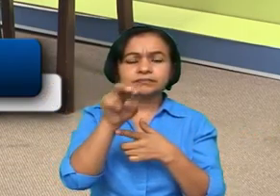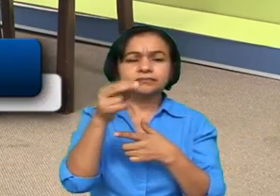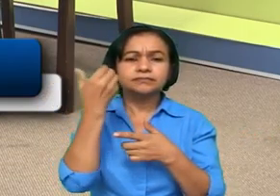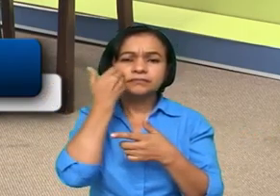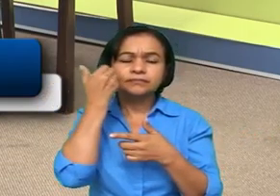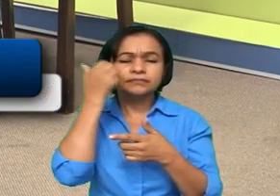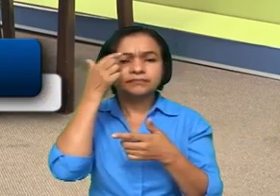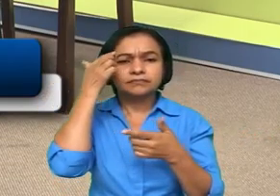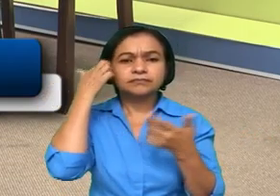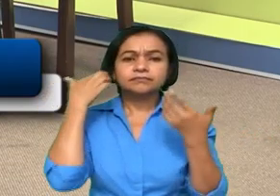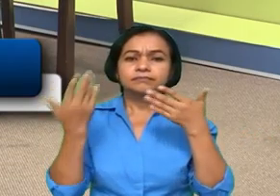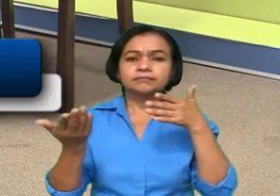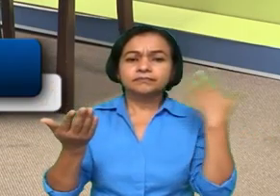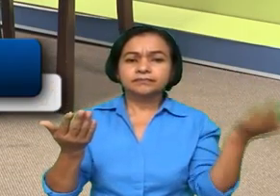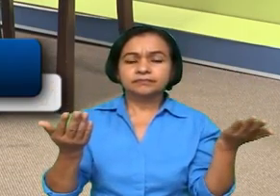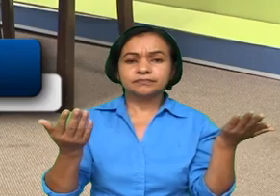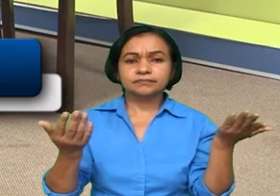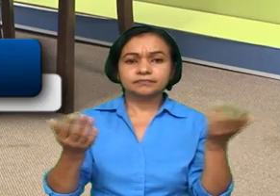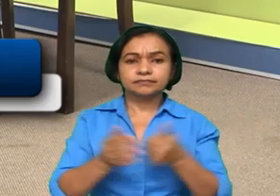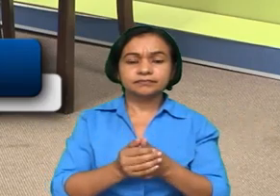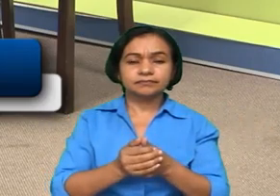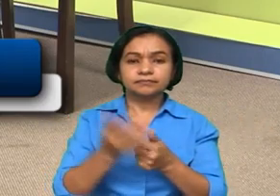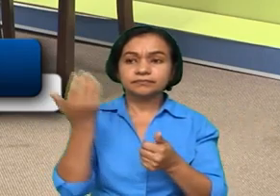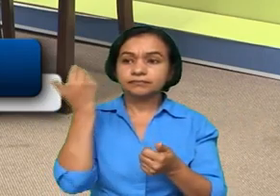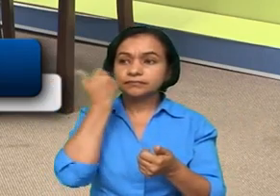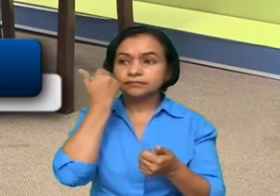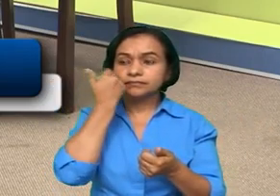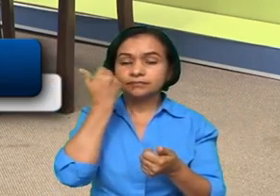Bueno, las infecciones urinarias,